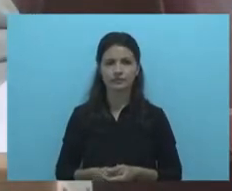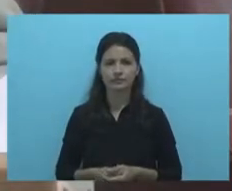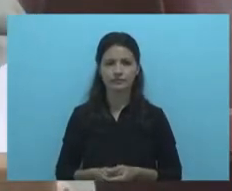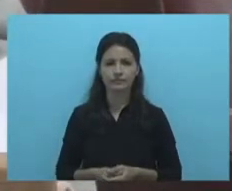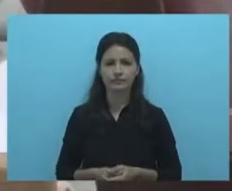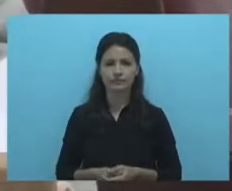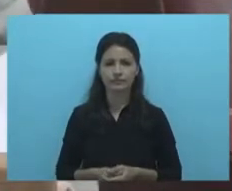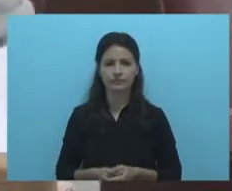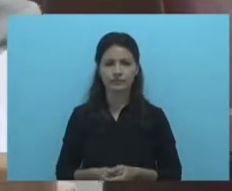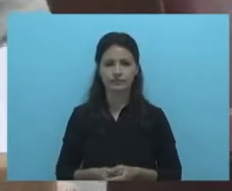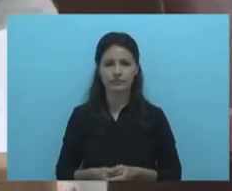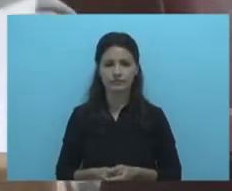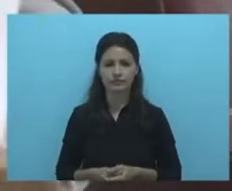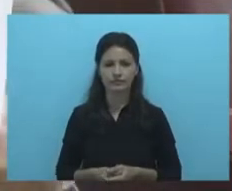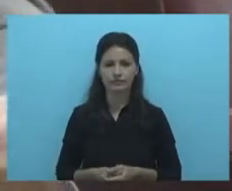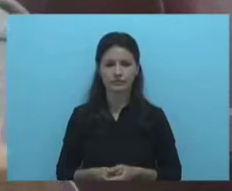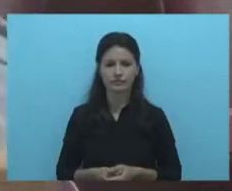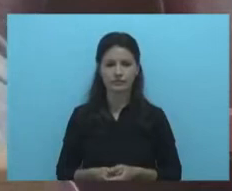Continúe, diputado, por favor.